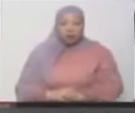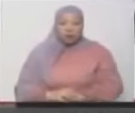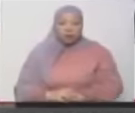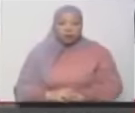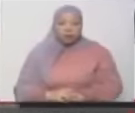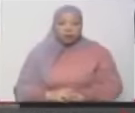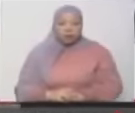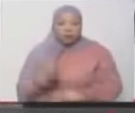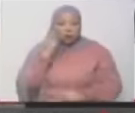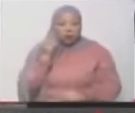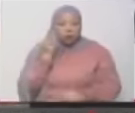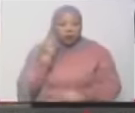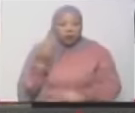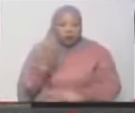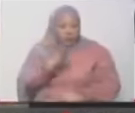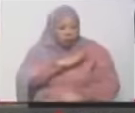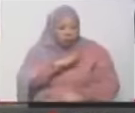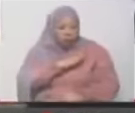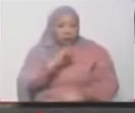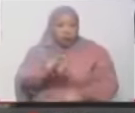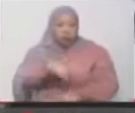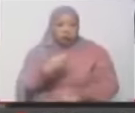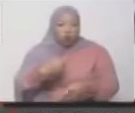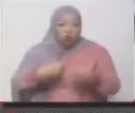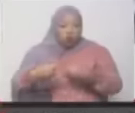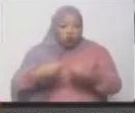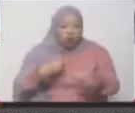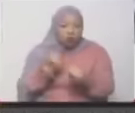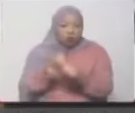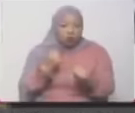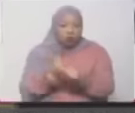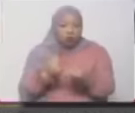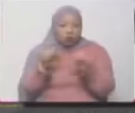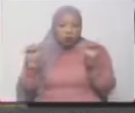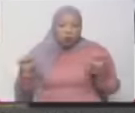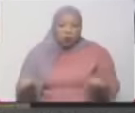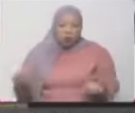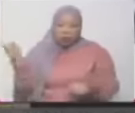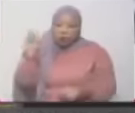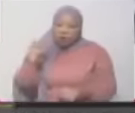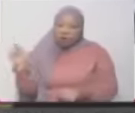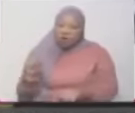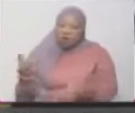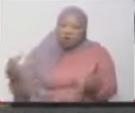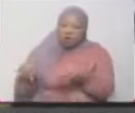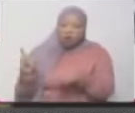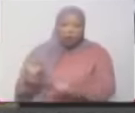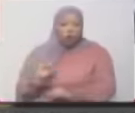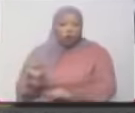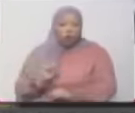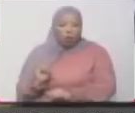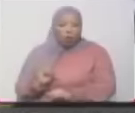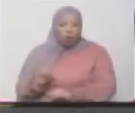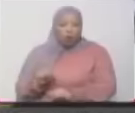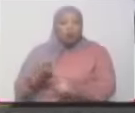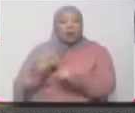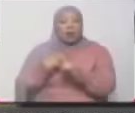universidad autogestionada, una universidad que no esté condicionada por un sindicato, una universidad que incluso